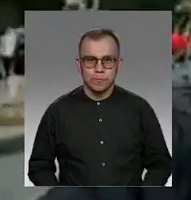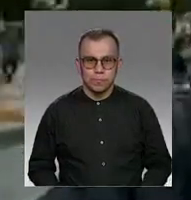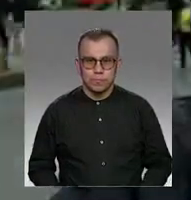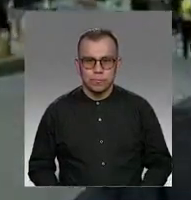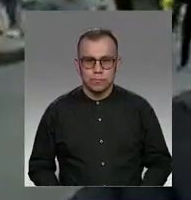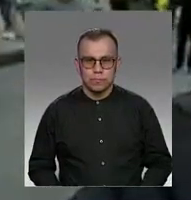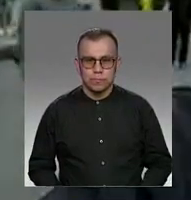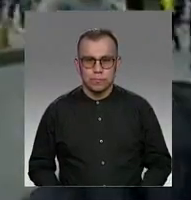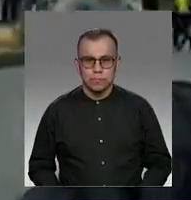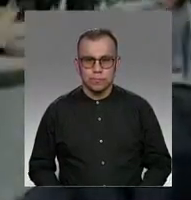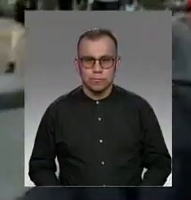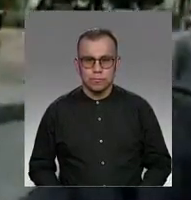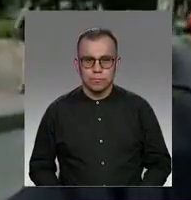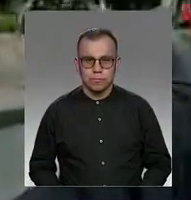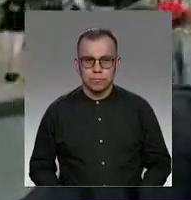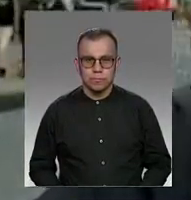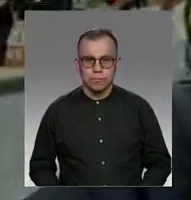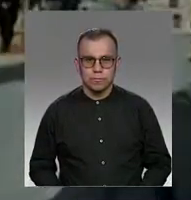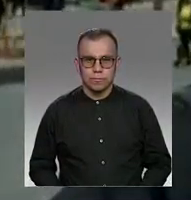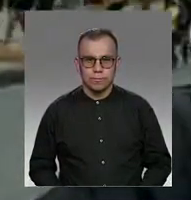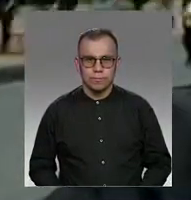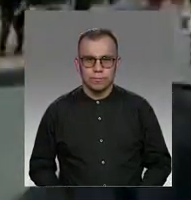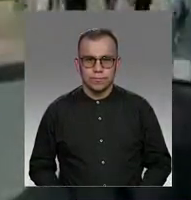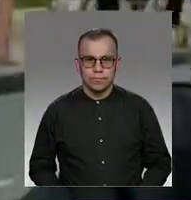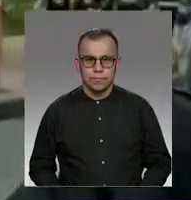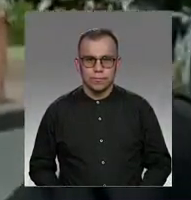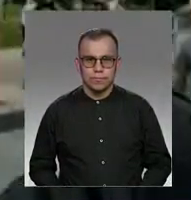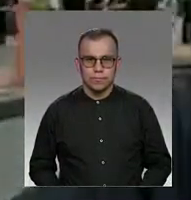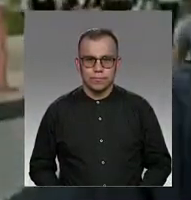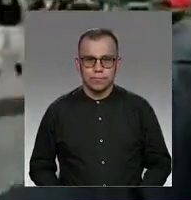sindicatos de la universidad.